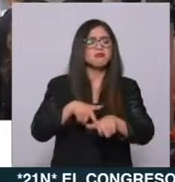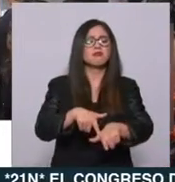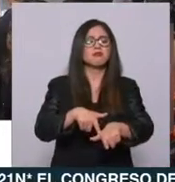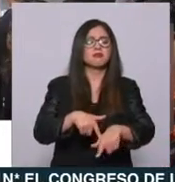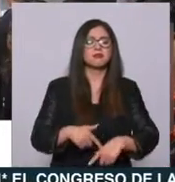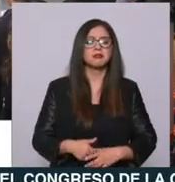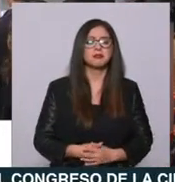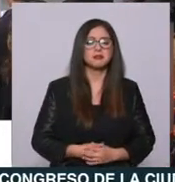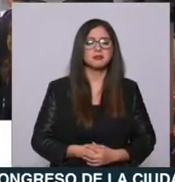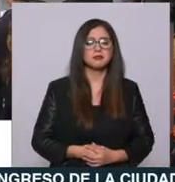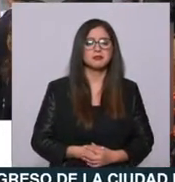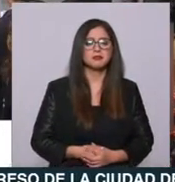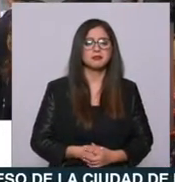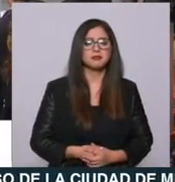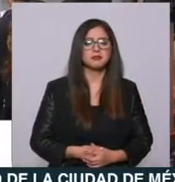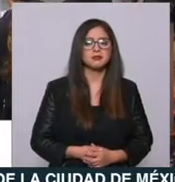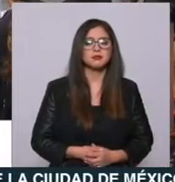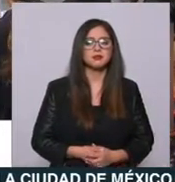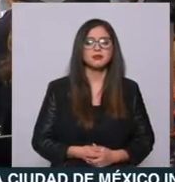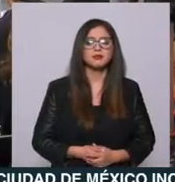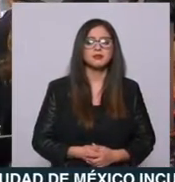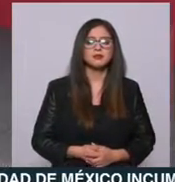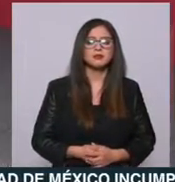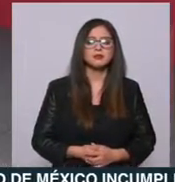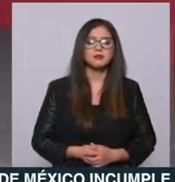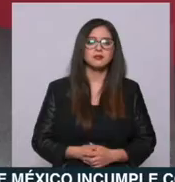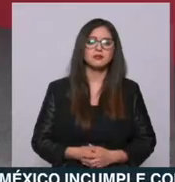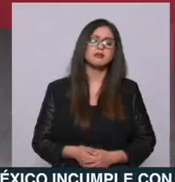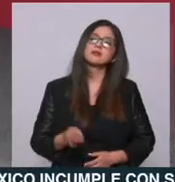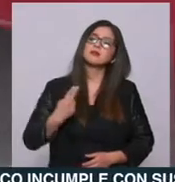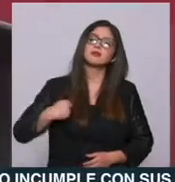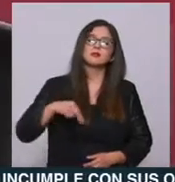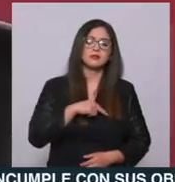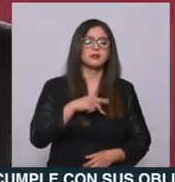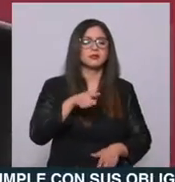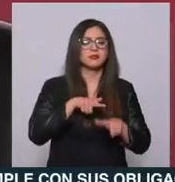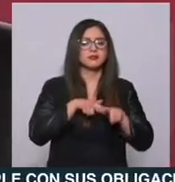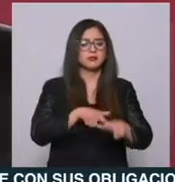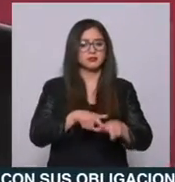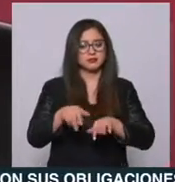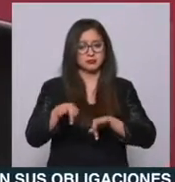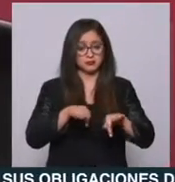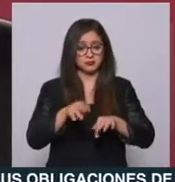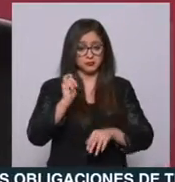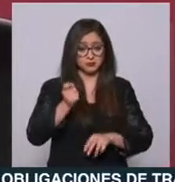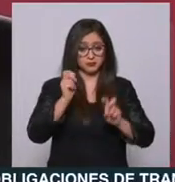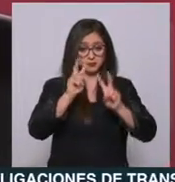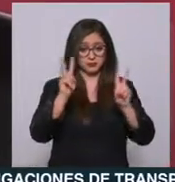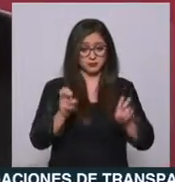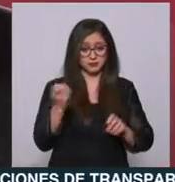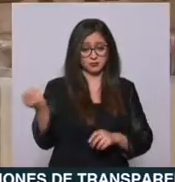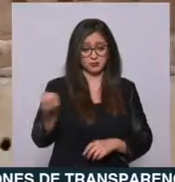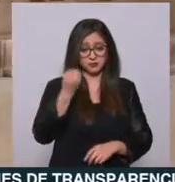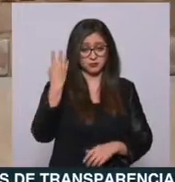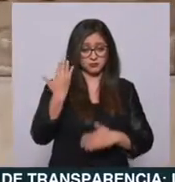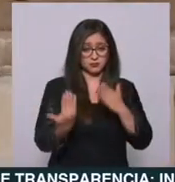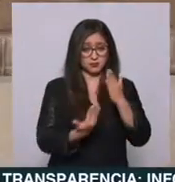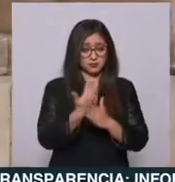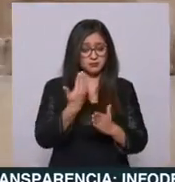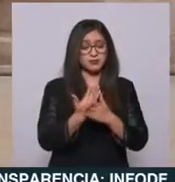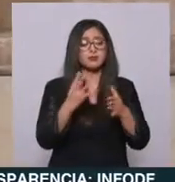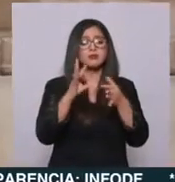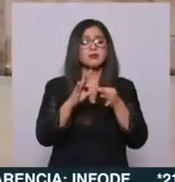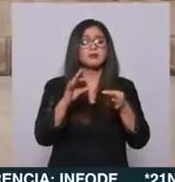Sí, vamos a seguir en este asunto. En otro tema, durante su conferencia mañanera, se refirió